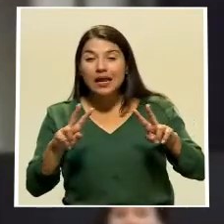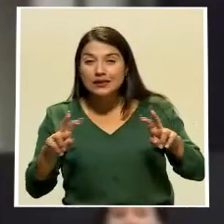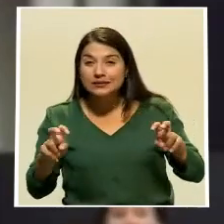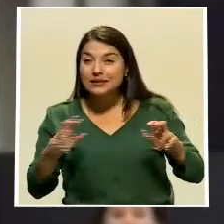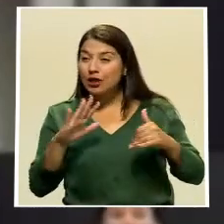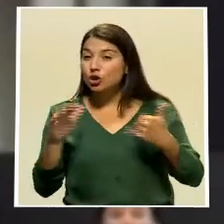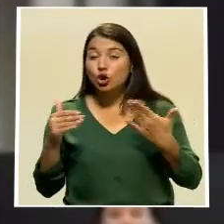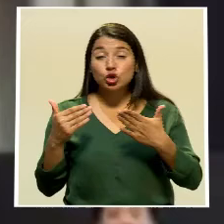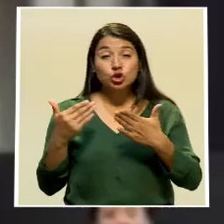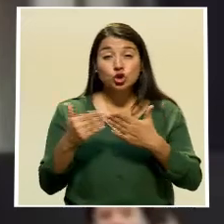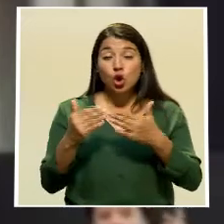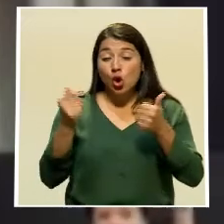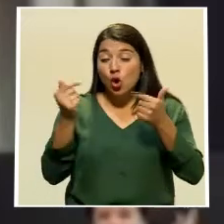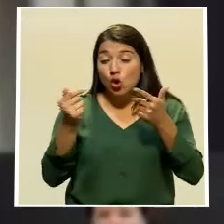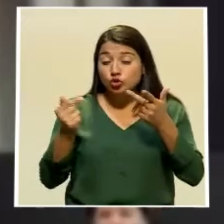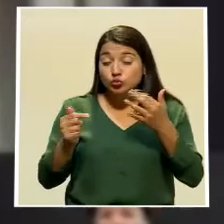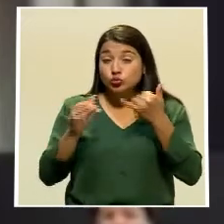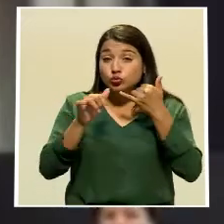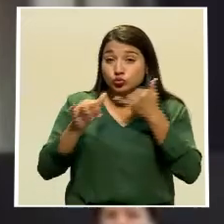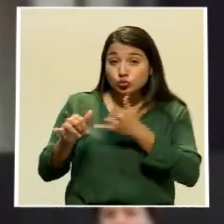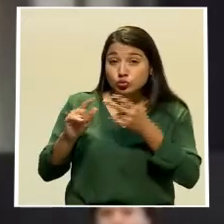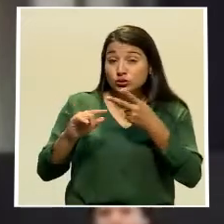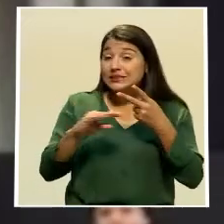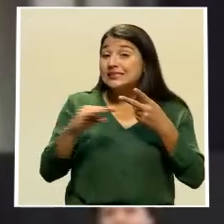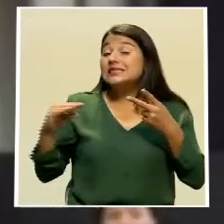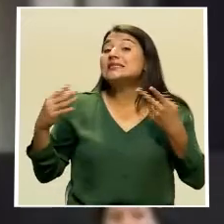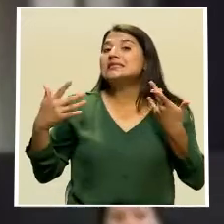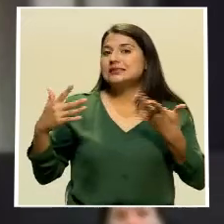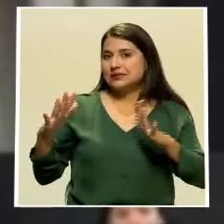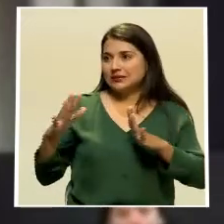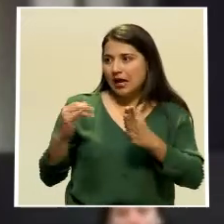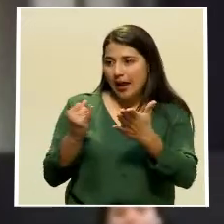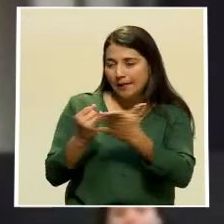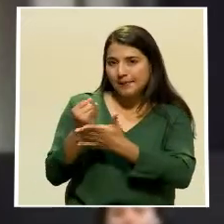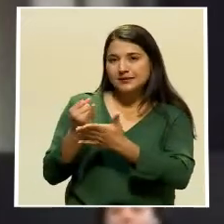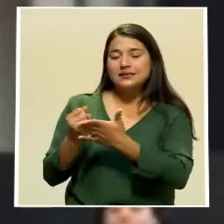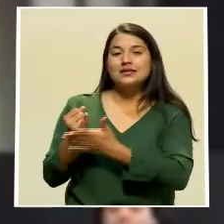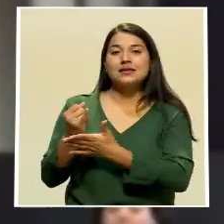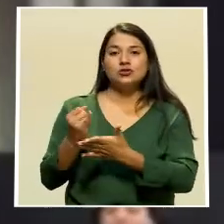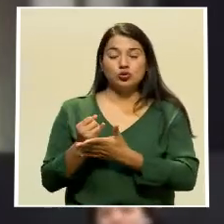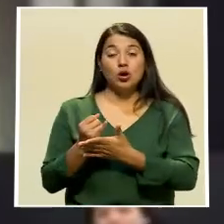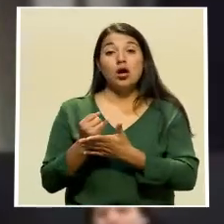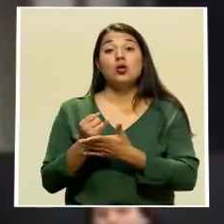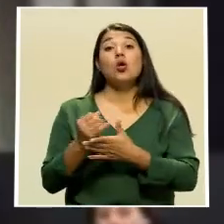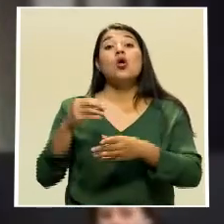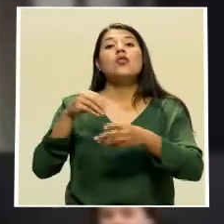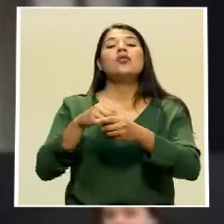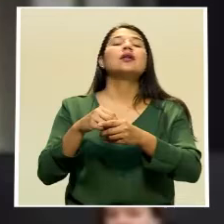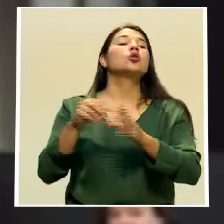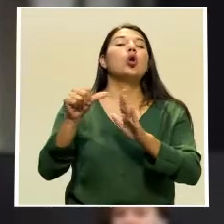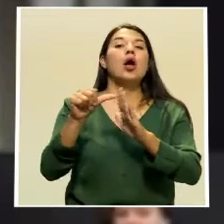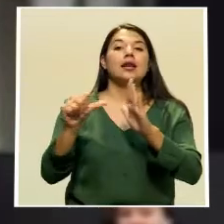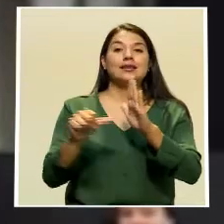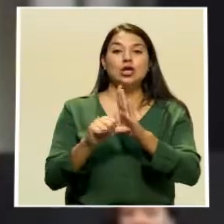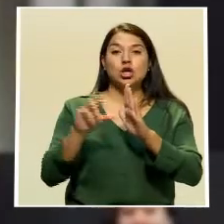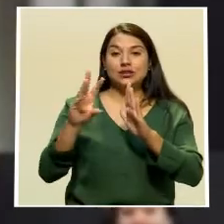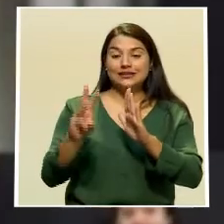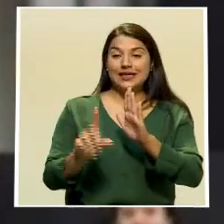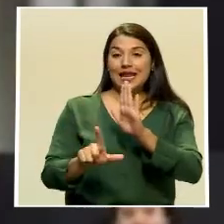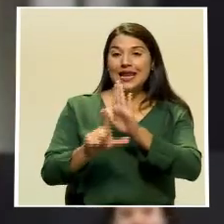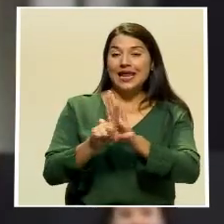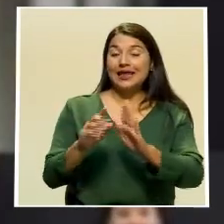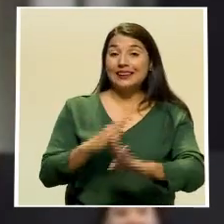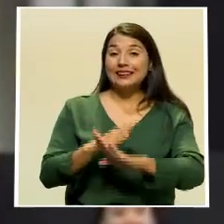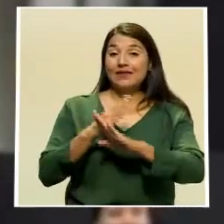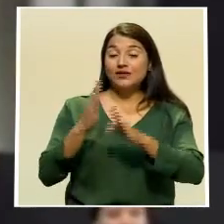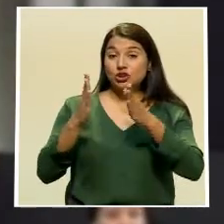hechos denunciados y confrontados con la literalidad del inciso C del artículo 6 de la Ley de la Defensoría de los